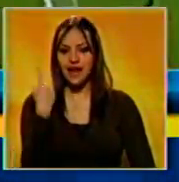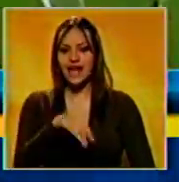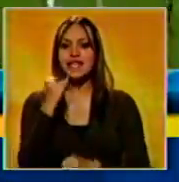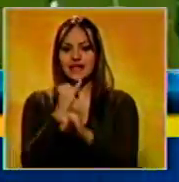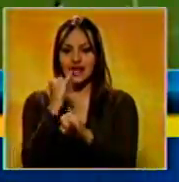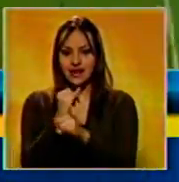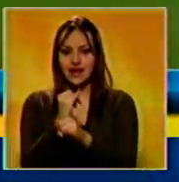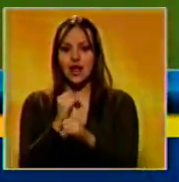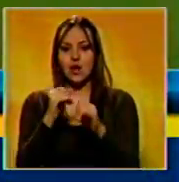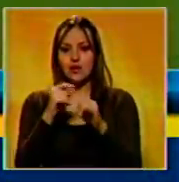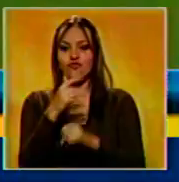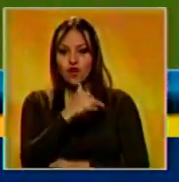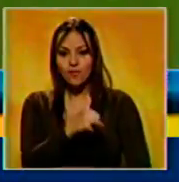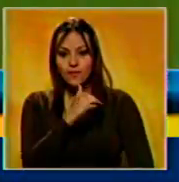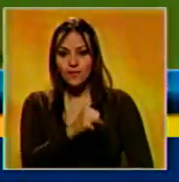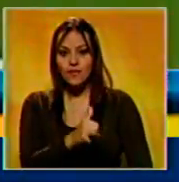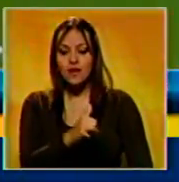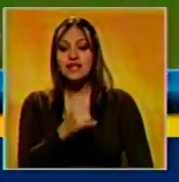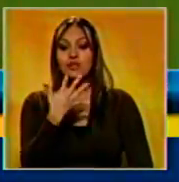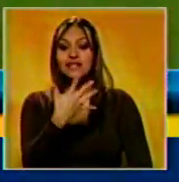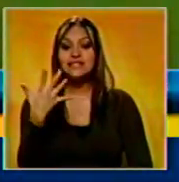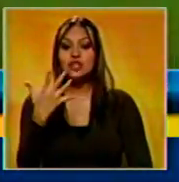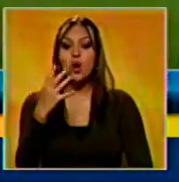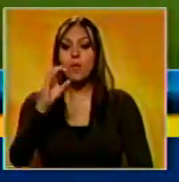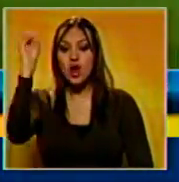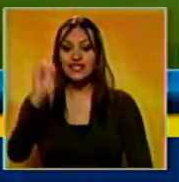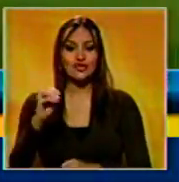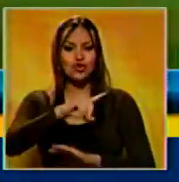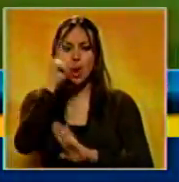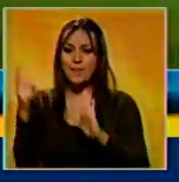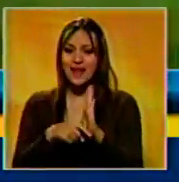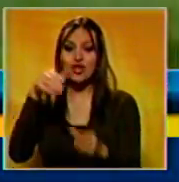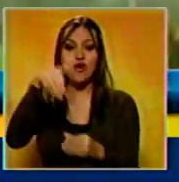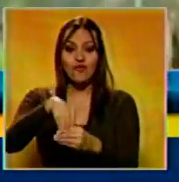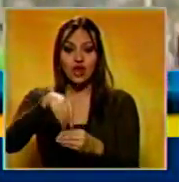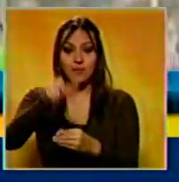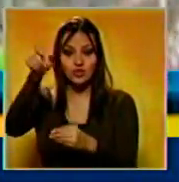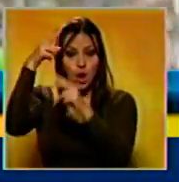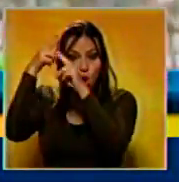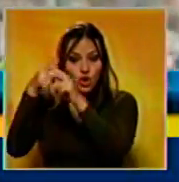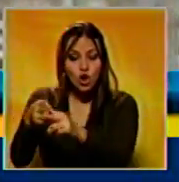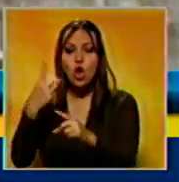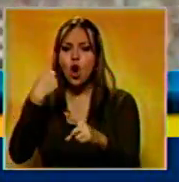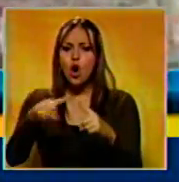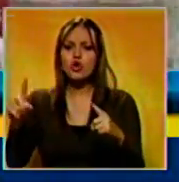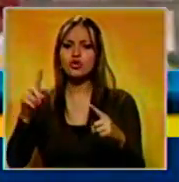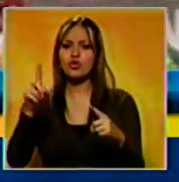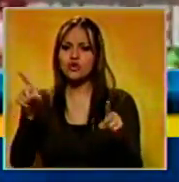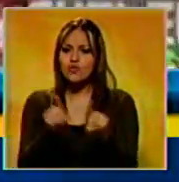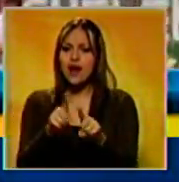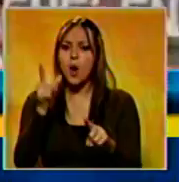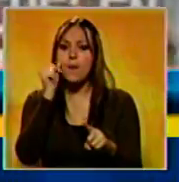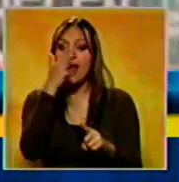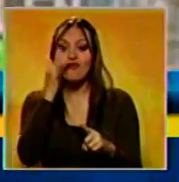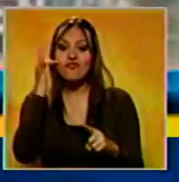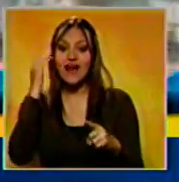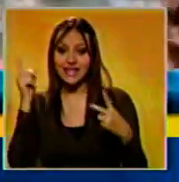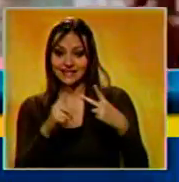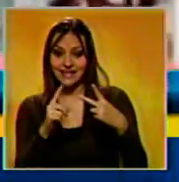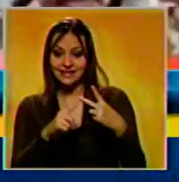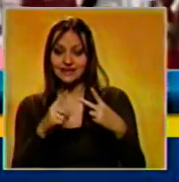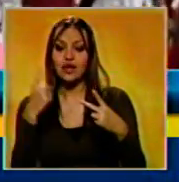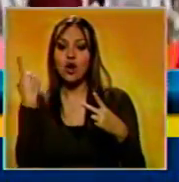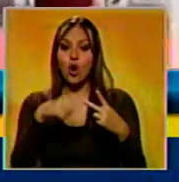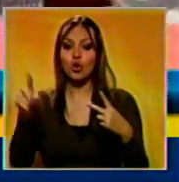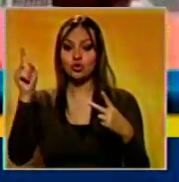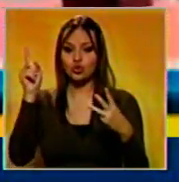www.bundesliga.com. Arango obtuvo el 55% de los sufragios emitidos por los fanáticos. Se impuso otras figuras de la talla del francés Fran Ribéry, el Bayern de Múnich, y